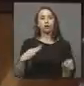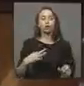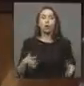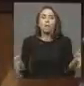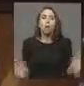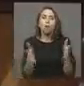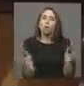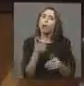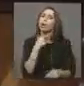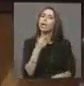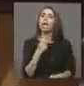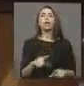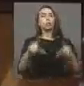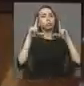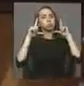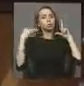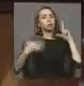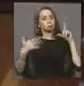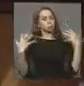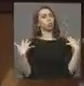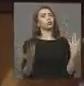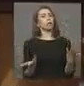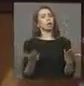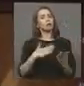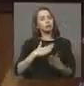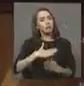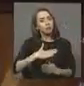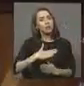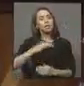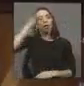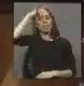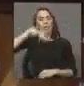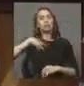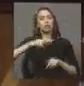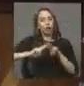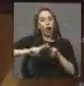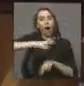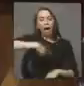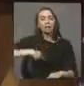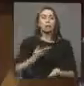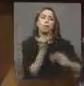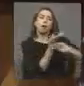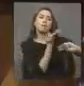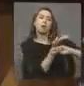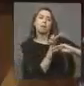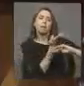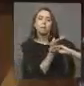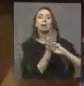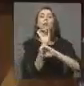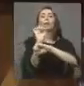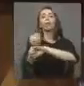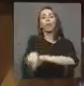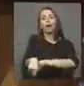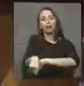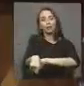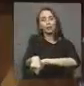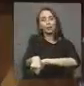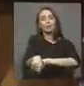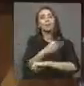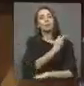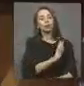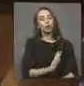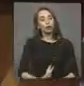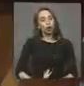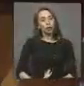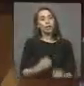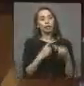quería ser un actor relevante en la construcción de su propio destino. Clamor que fue acogido finalmente por los